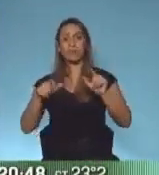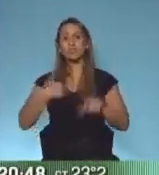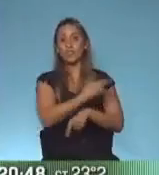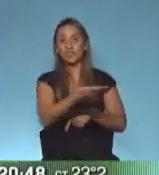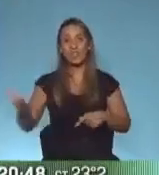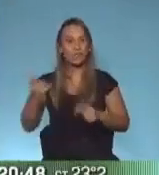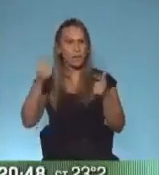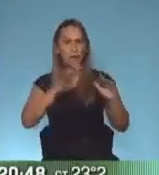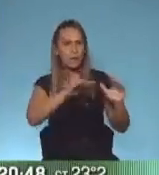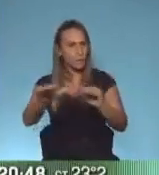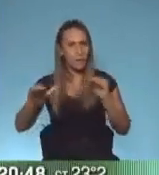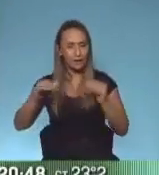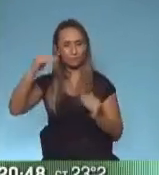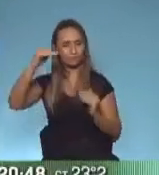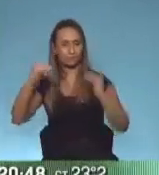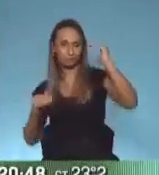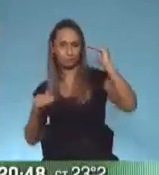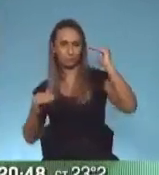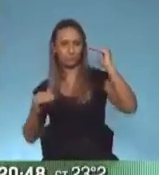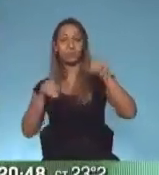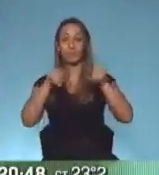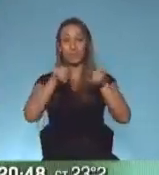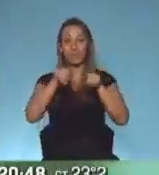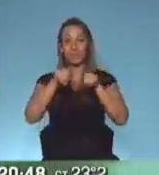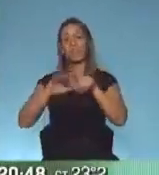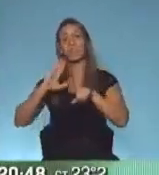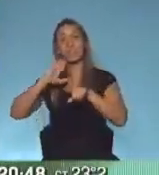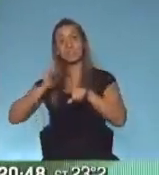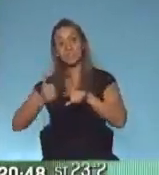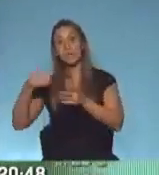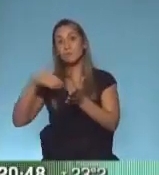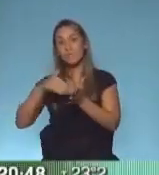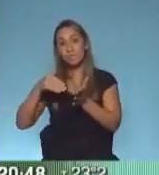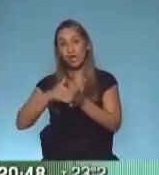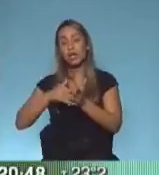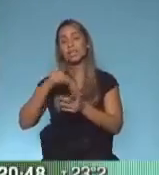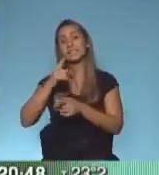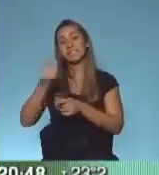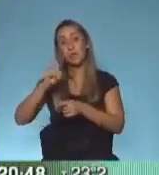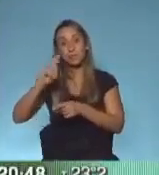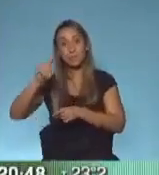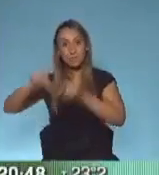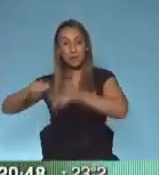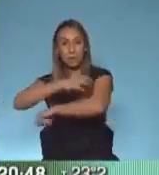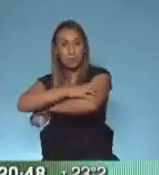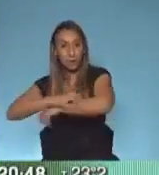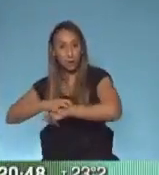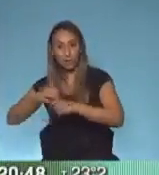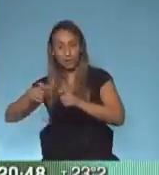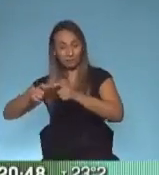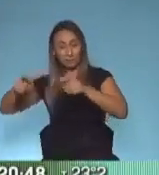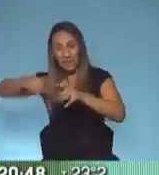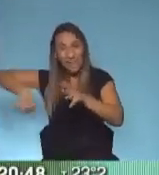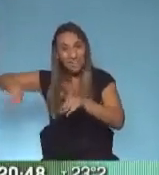social que se ha profundizado en la Argentina, y esos 16.100.000 pobres que mencionabas no son consecuencia de nada,